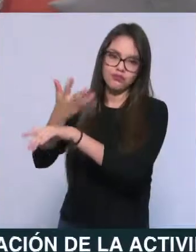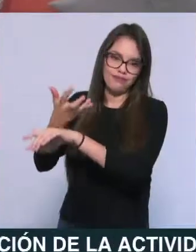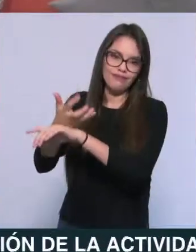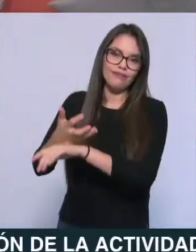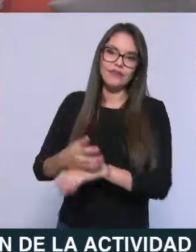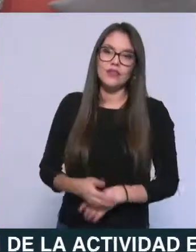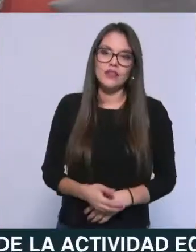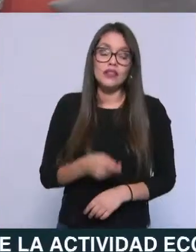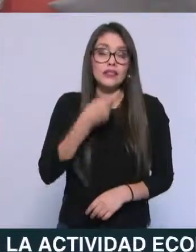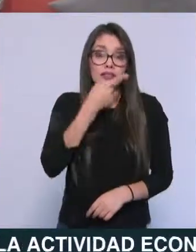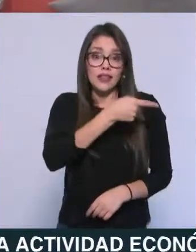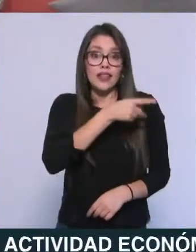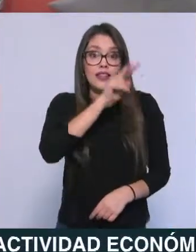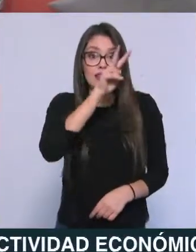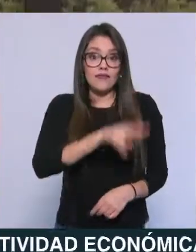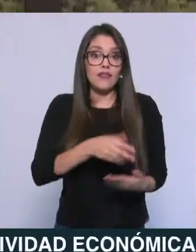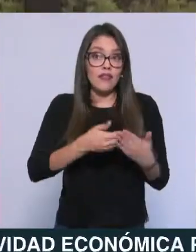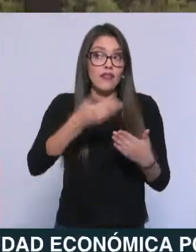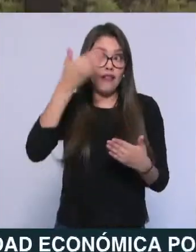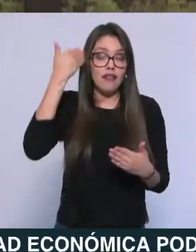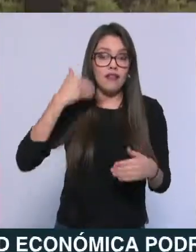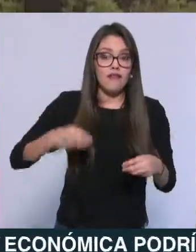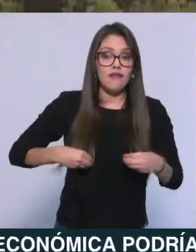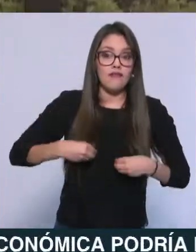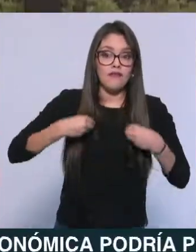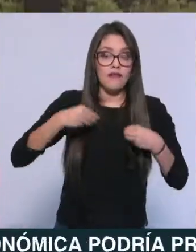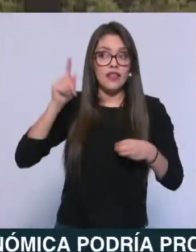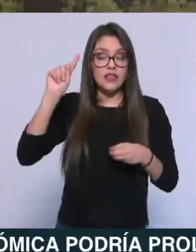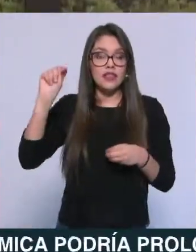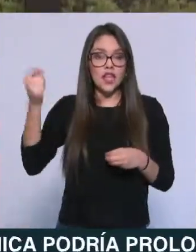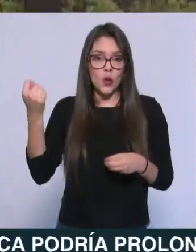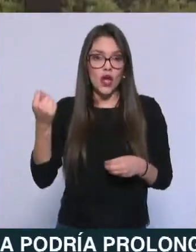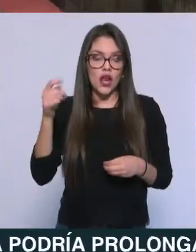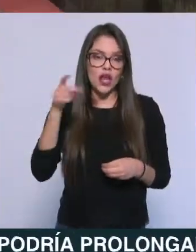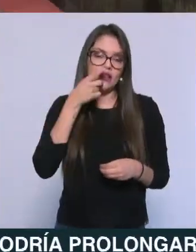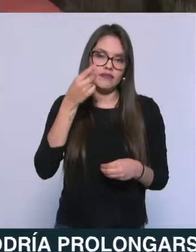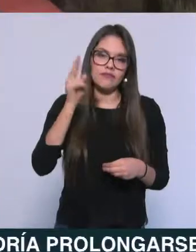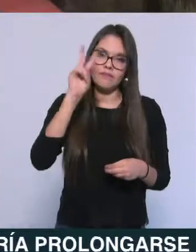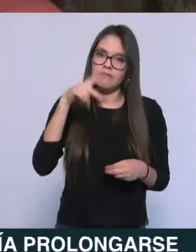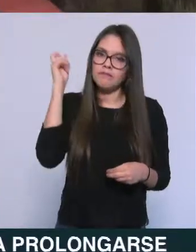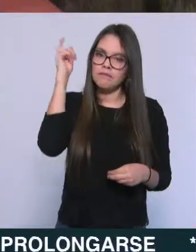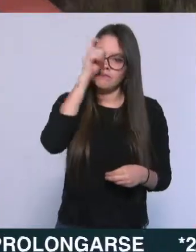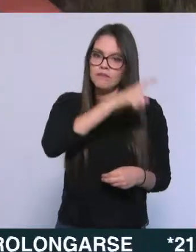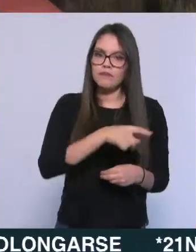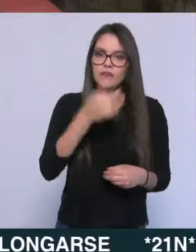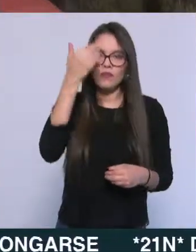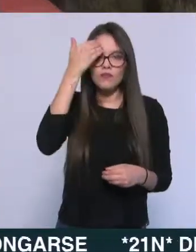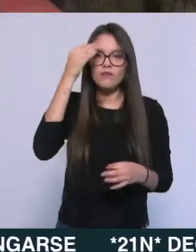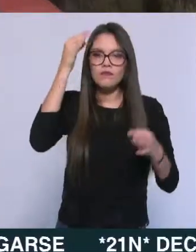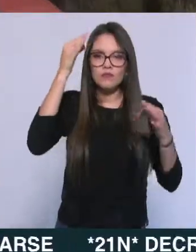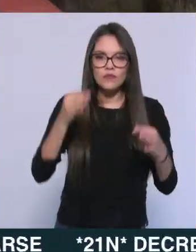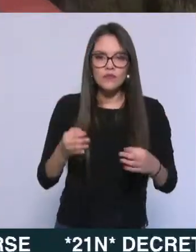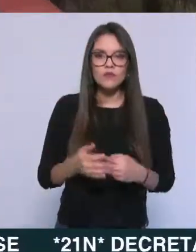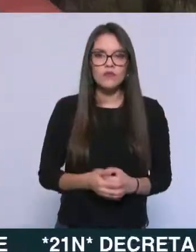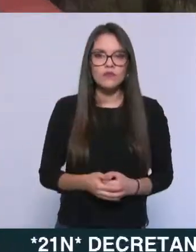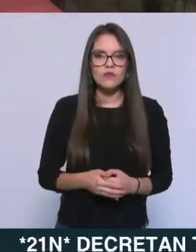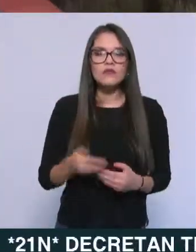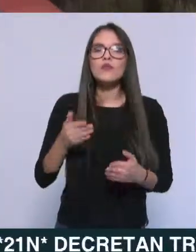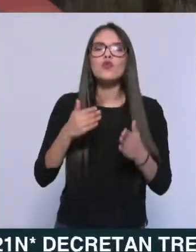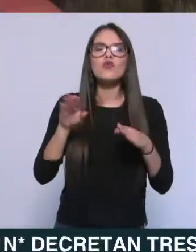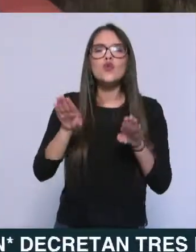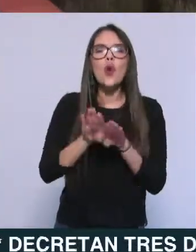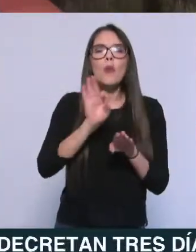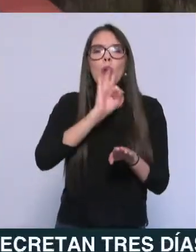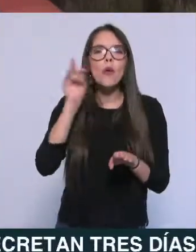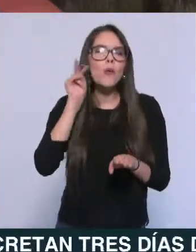sea, de entrada vivió en una de las ciudades fronterizas más importantes, que es Tijuana, ¿no? Conoce a la perfección el fenómeno. ¿Cómo se ve reflejado este conocimiento